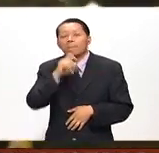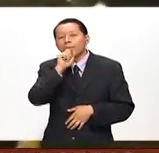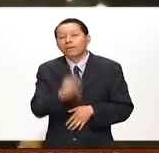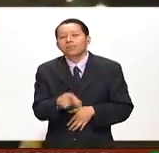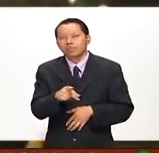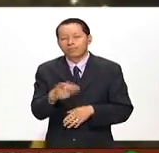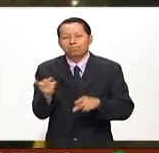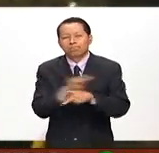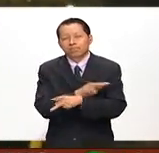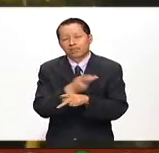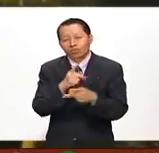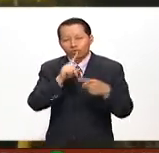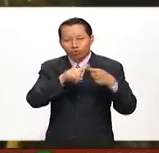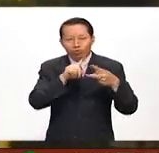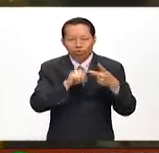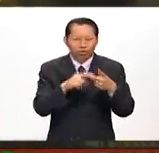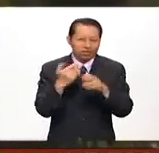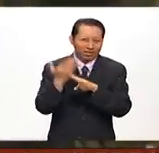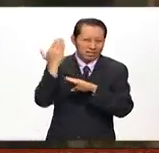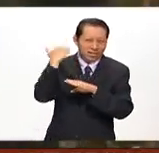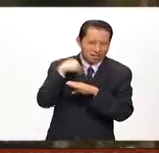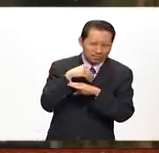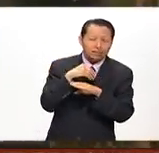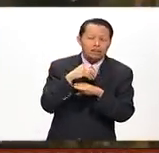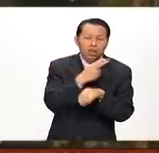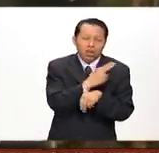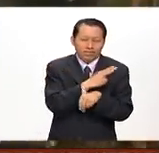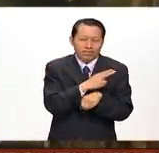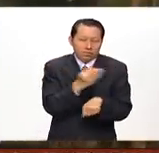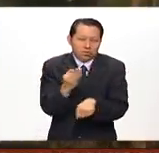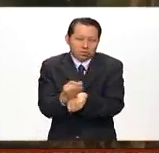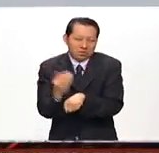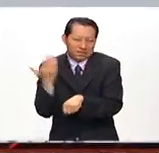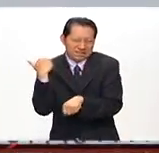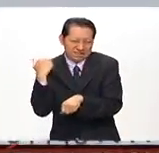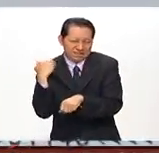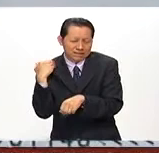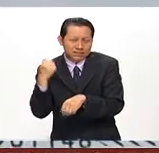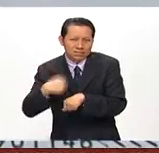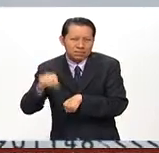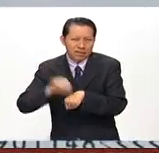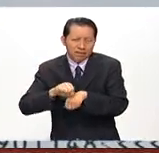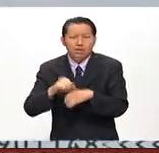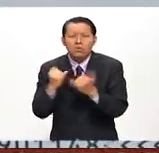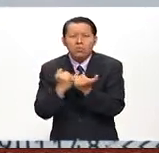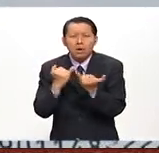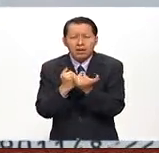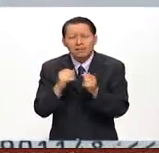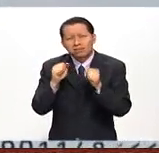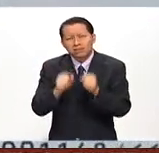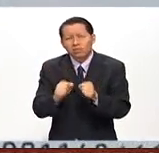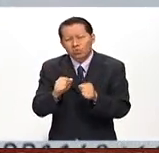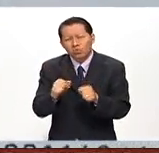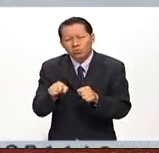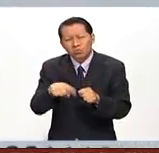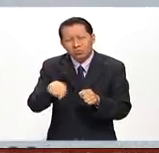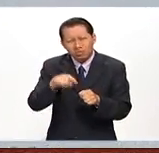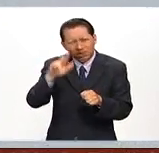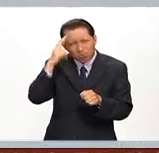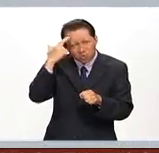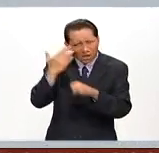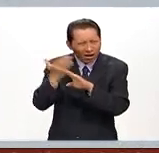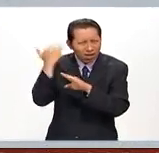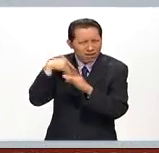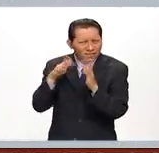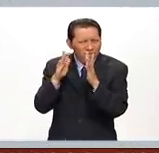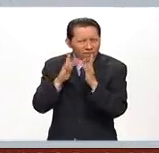se vivieron en Francia, nos dejan dos aprendizajes muy interesantes. No sé si ustedes recuerdan cuando fueron los atentados pasados en